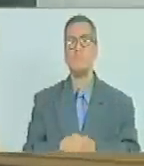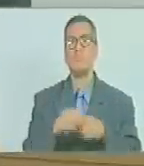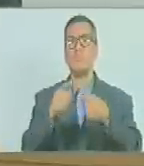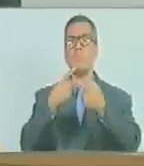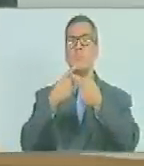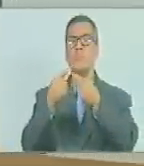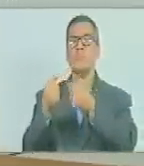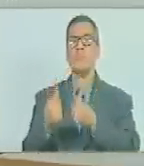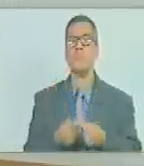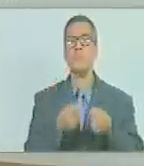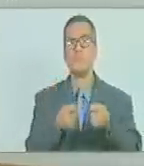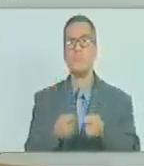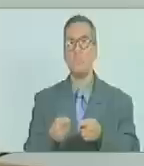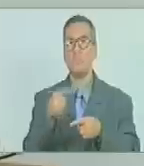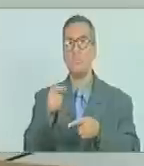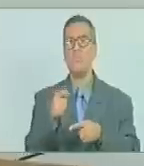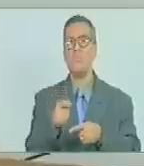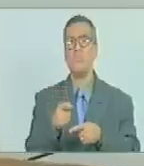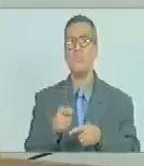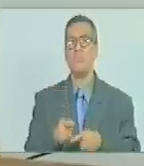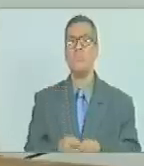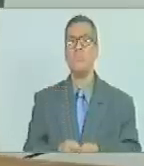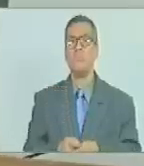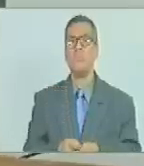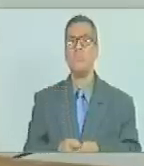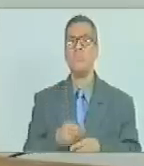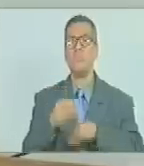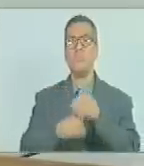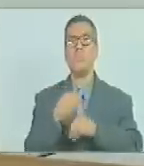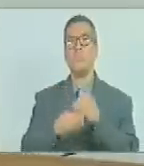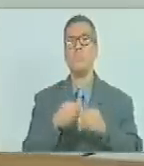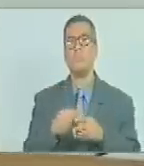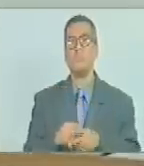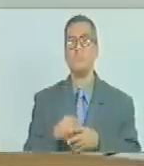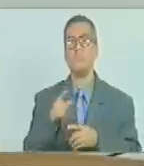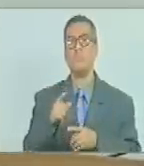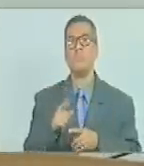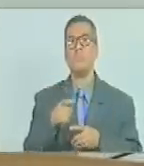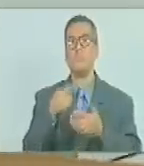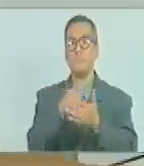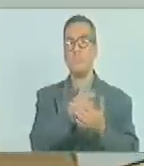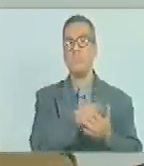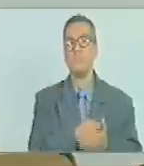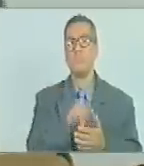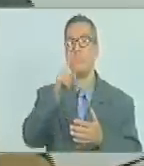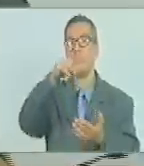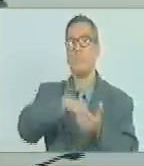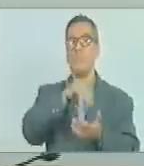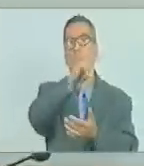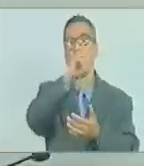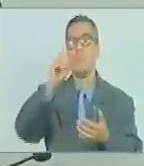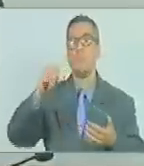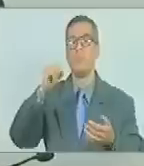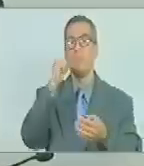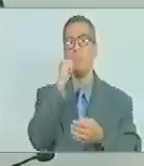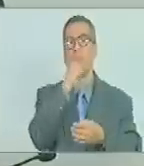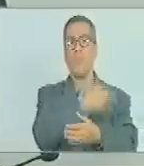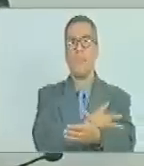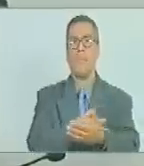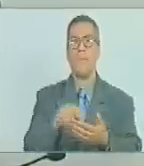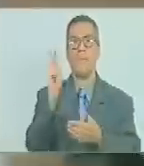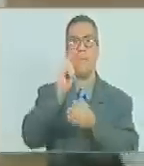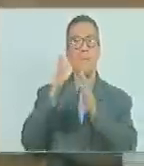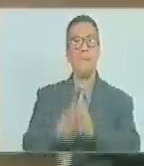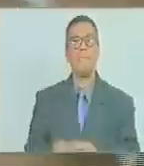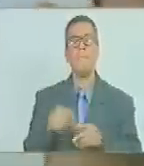¿Cuántos intentos de atentados de magnicidio fueron financiados con estos 1.200 millones? ¿Cuántos